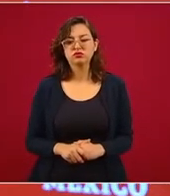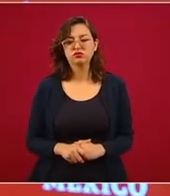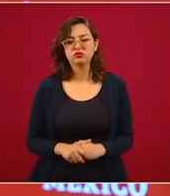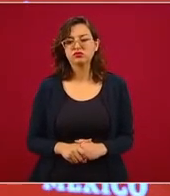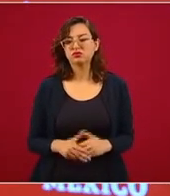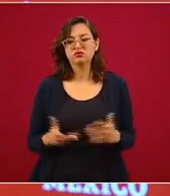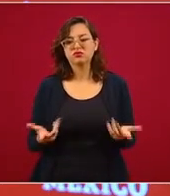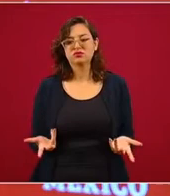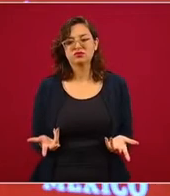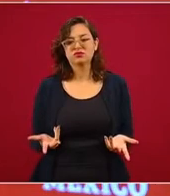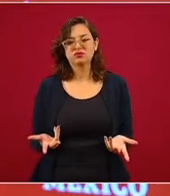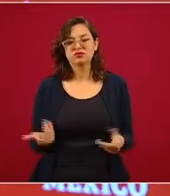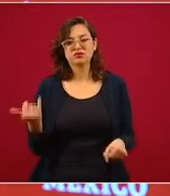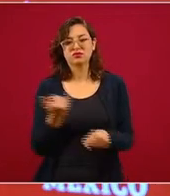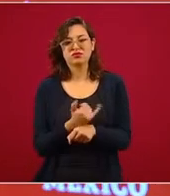surrealismo puro.